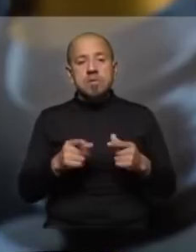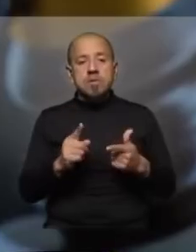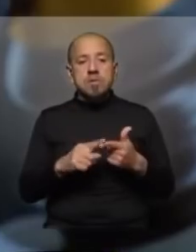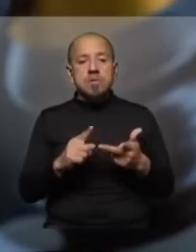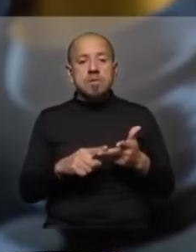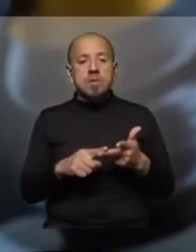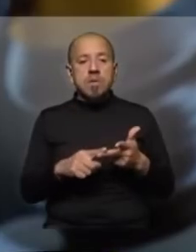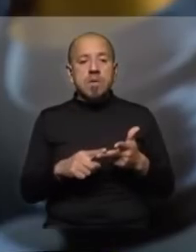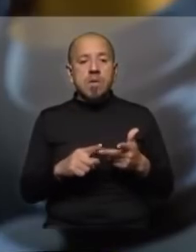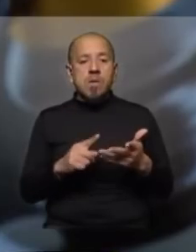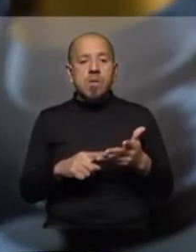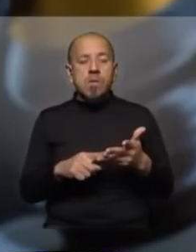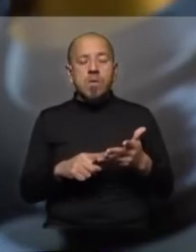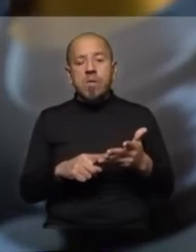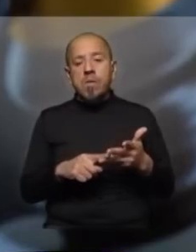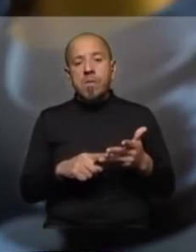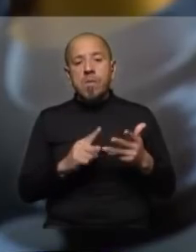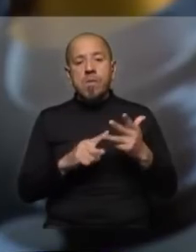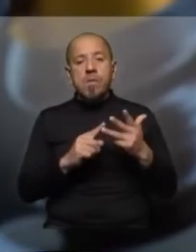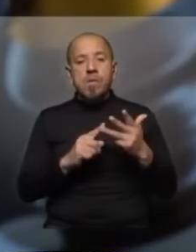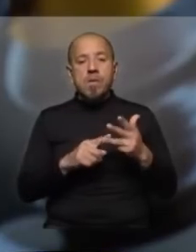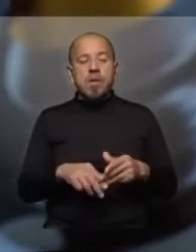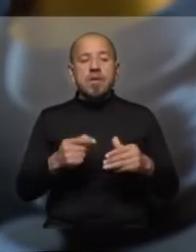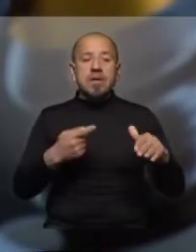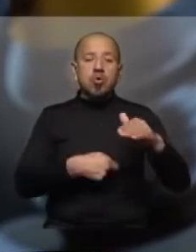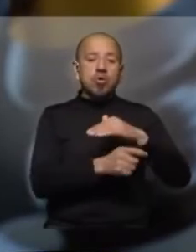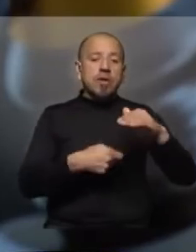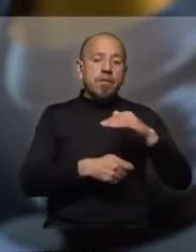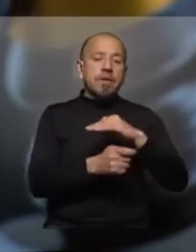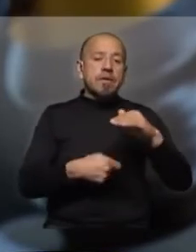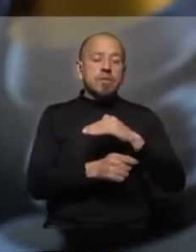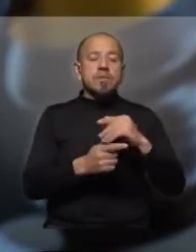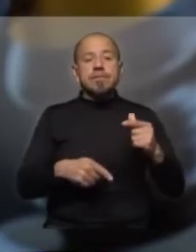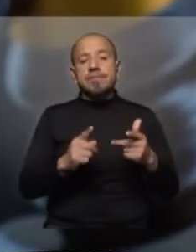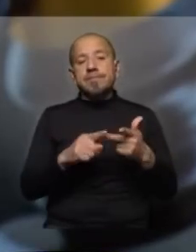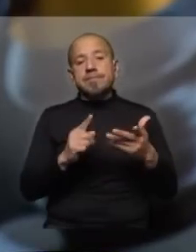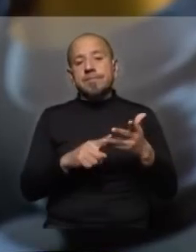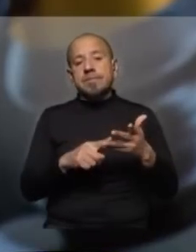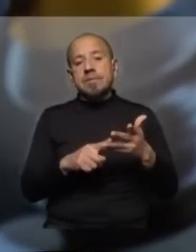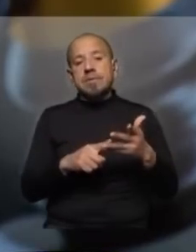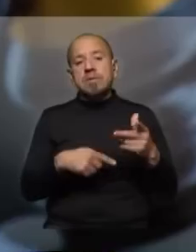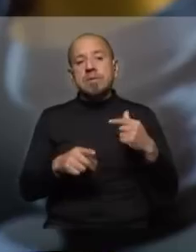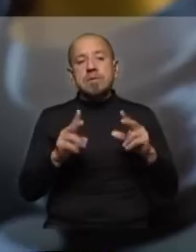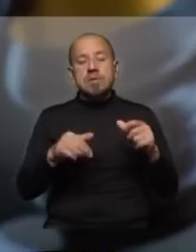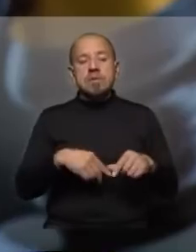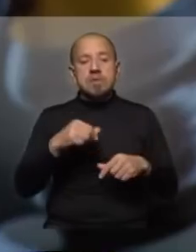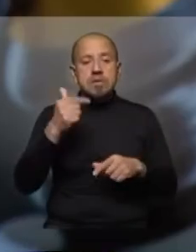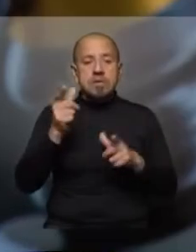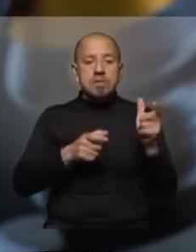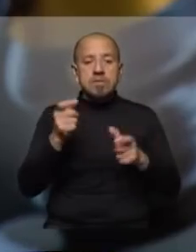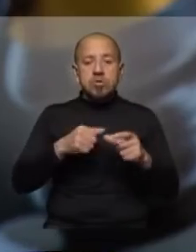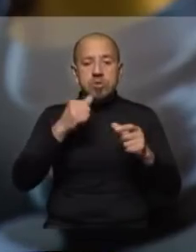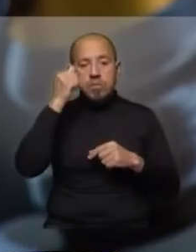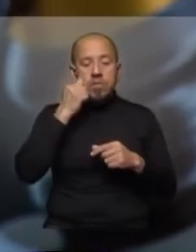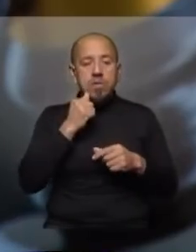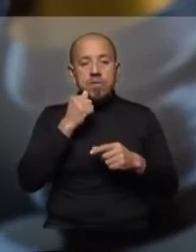lo que tiene que ver con lo que es el tema del contrabando lo que tiene que ver con eh la trata de personas el tráfico de